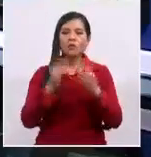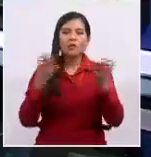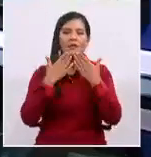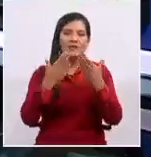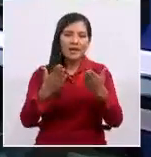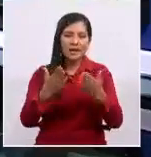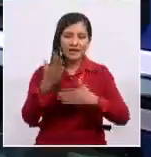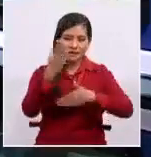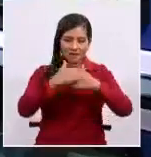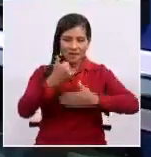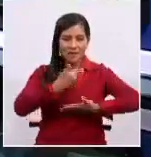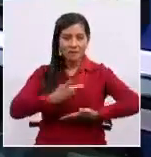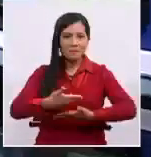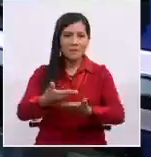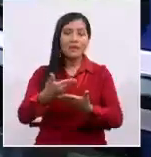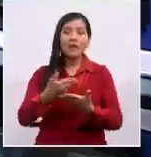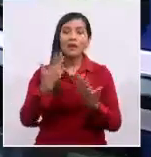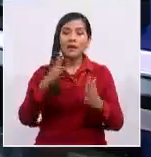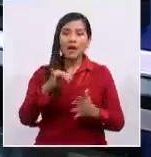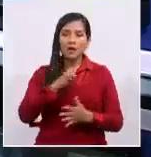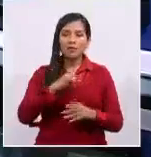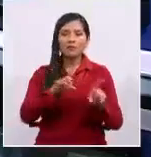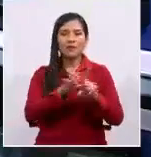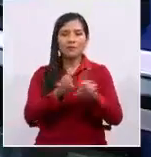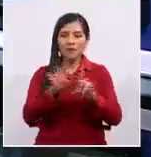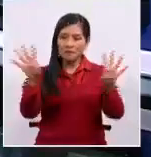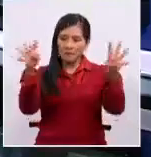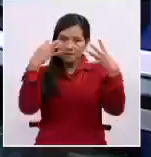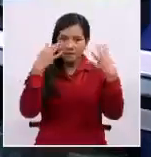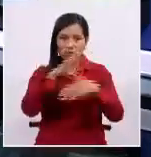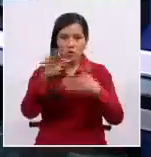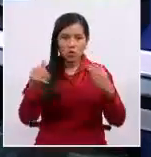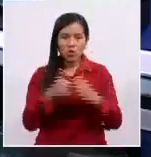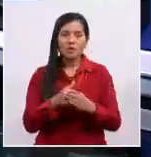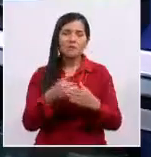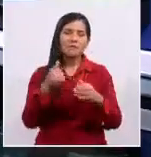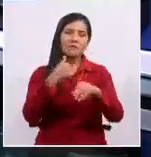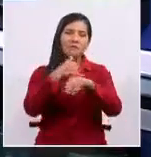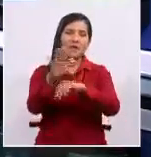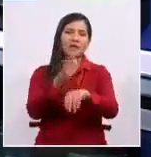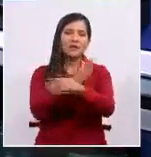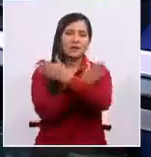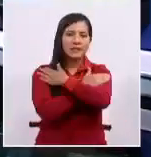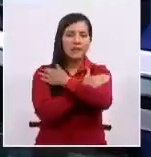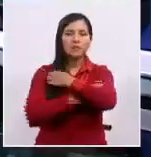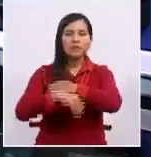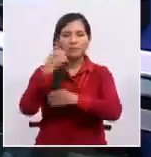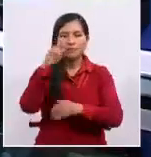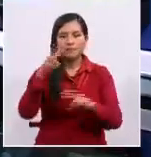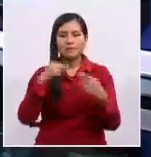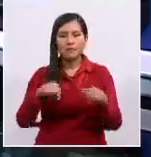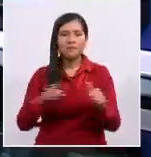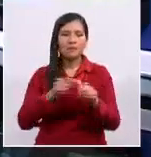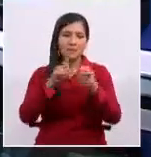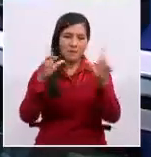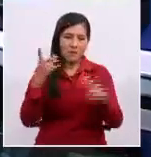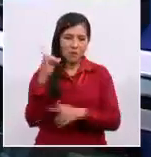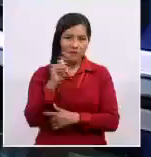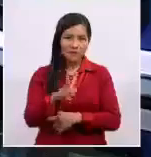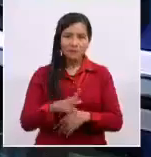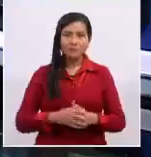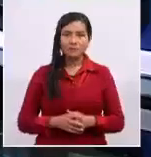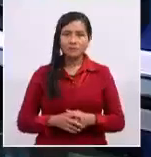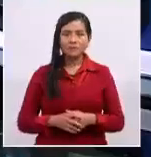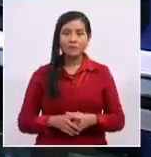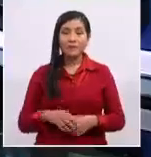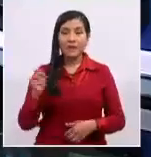la invitación. A través tuyo, un cordial saludo a toda la audiencia de Primer Plano de Bolivia TV. Bien, yo recordaba un poquitito